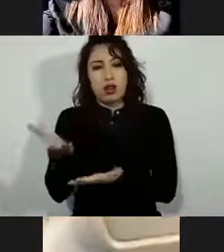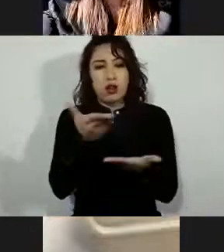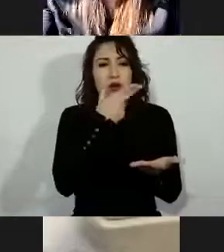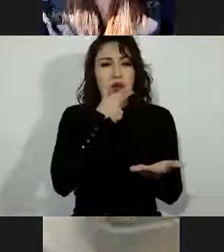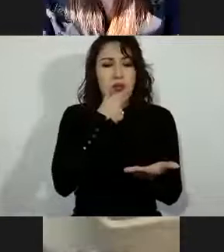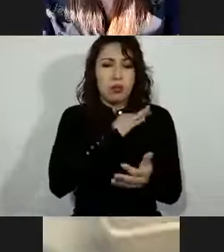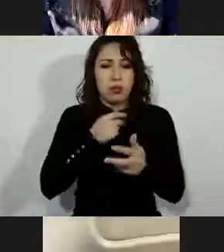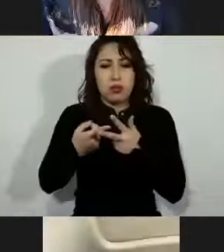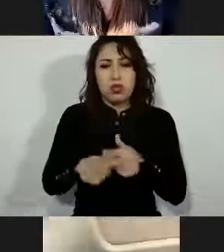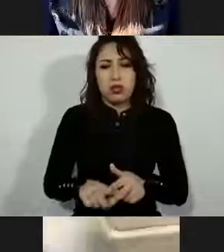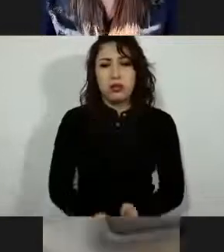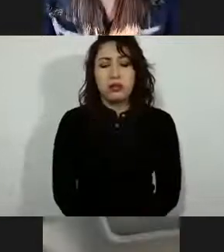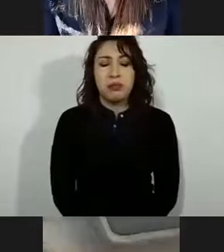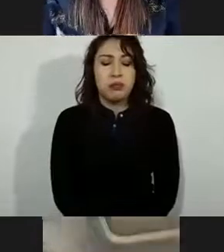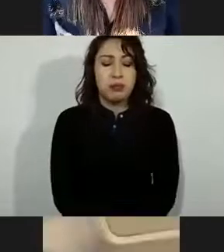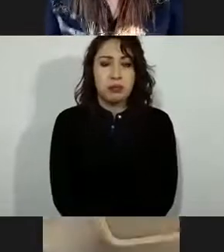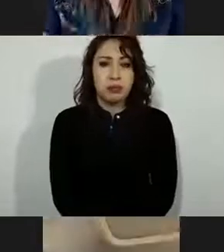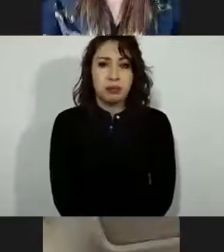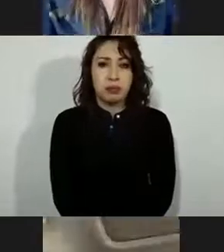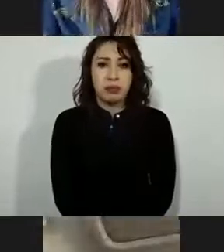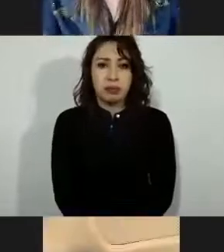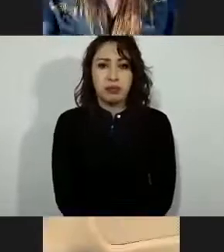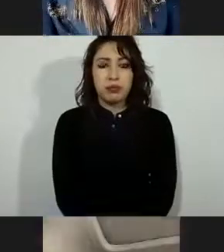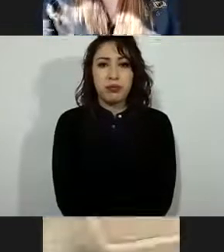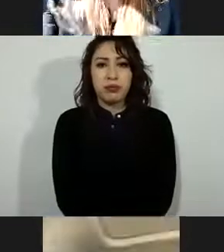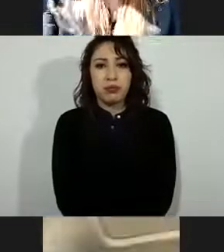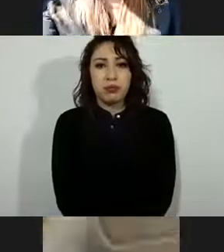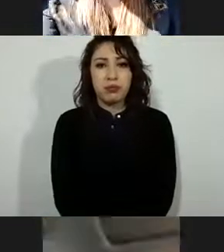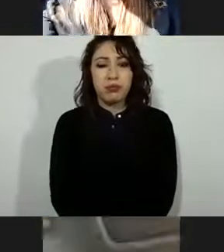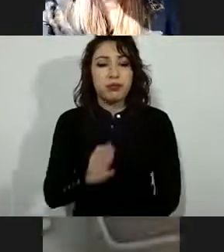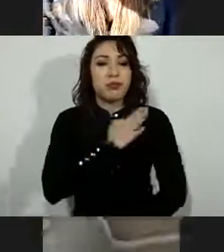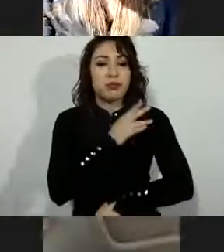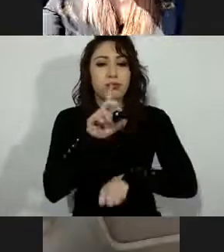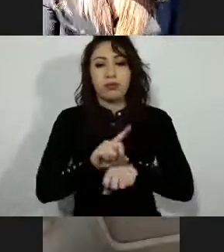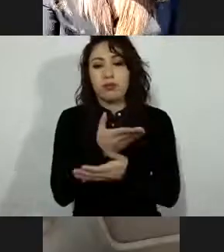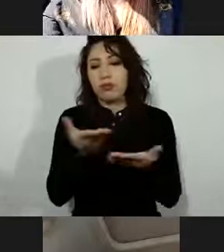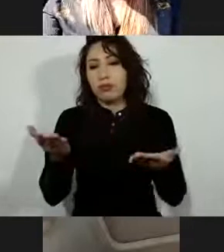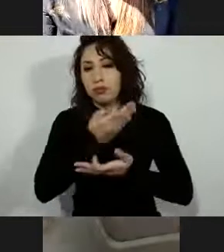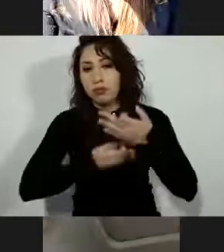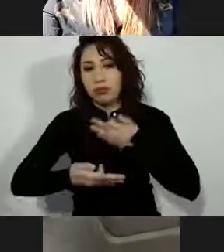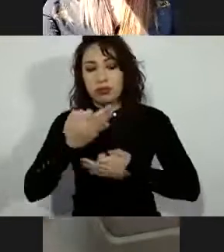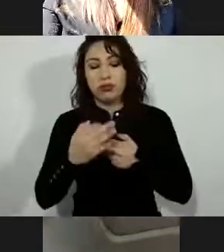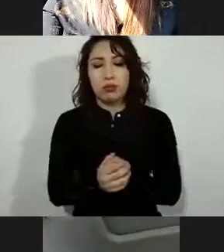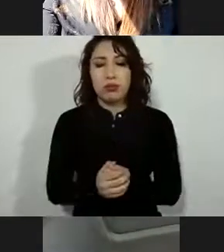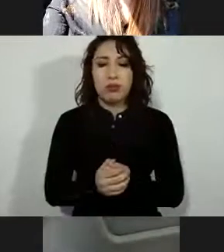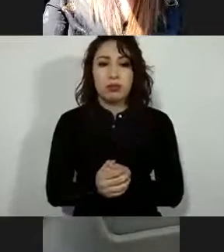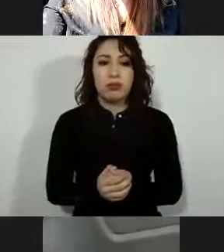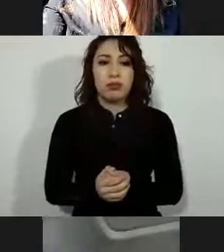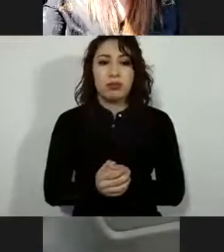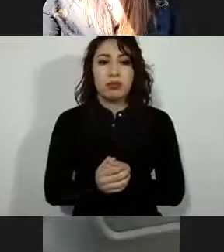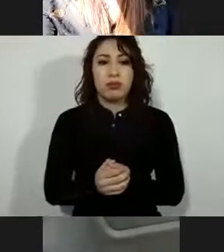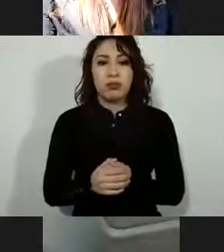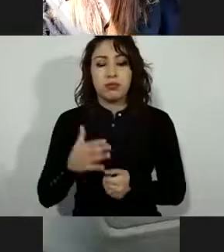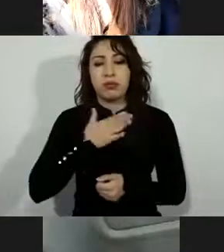favor. Bienvenido. Buenos días a todos. Y mi nombre es